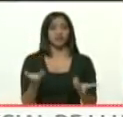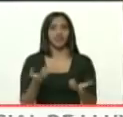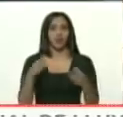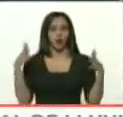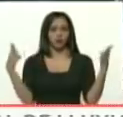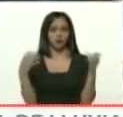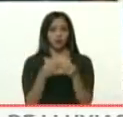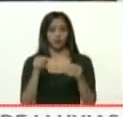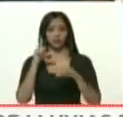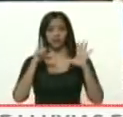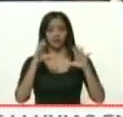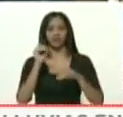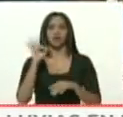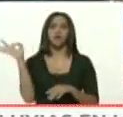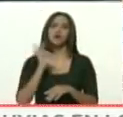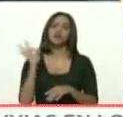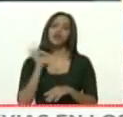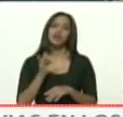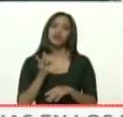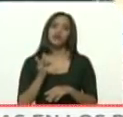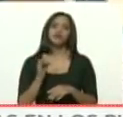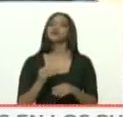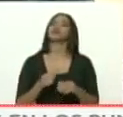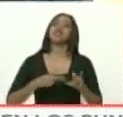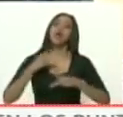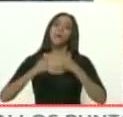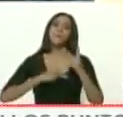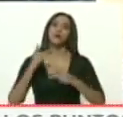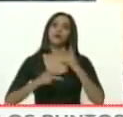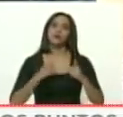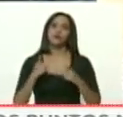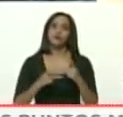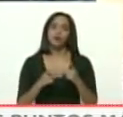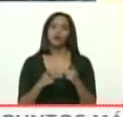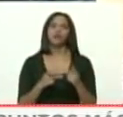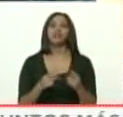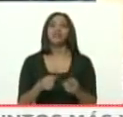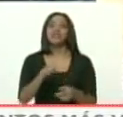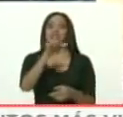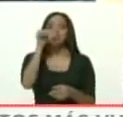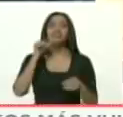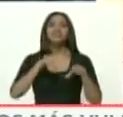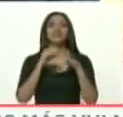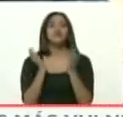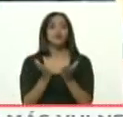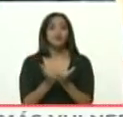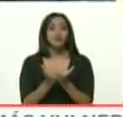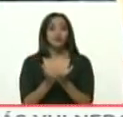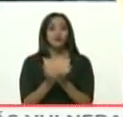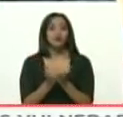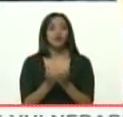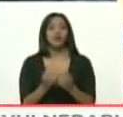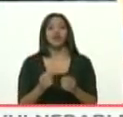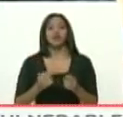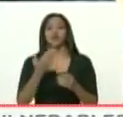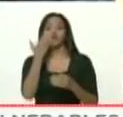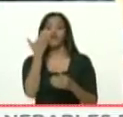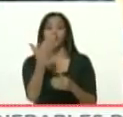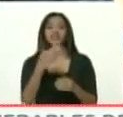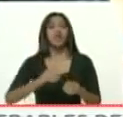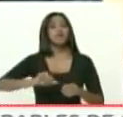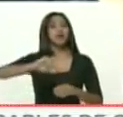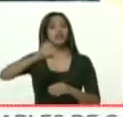el 70% de la producción de clorhidrato de cocaína del mundo y frente al mayor